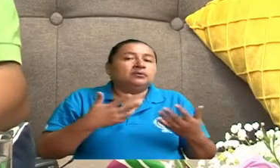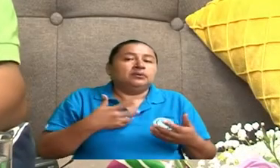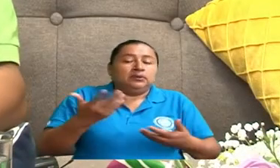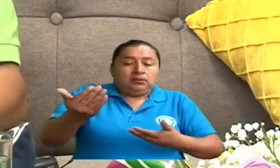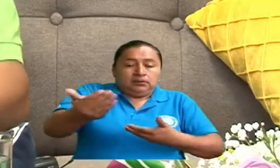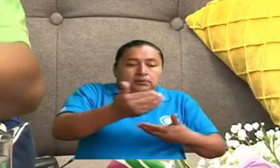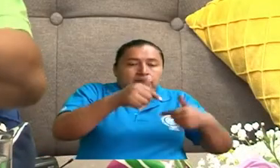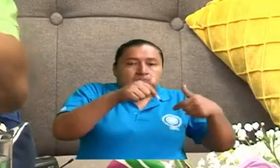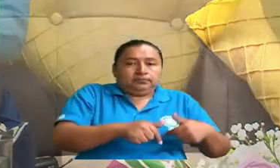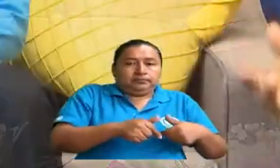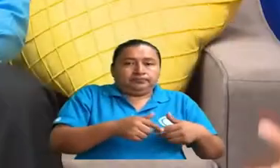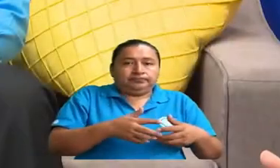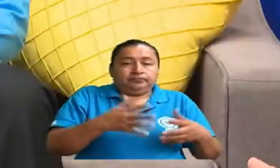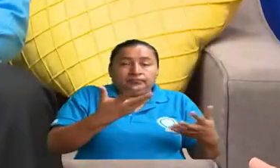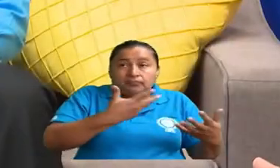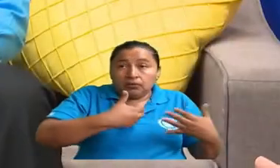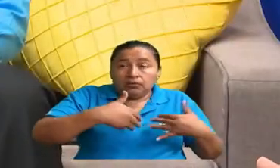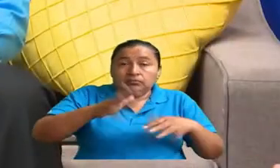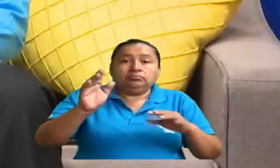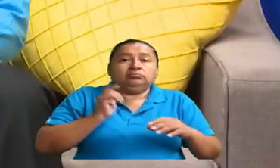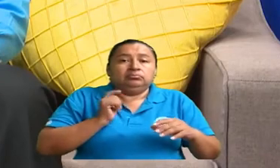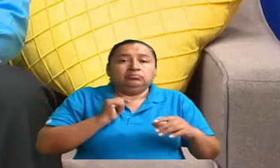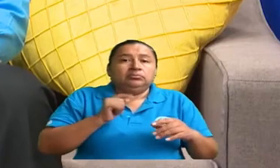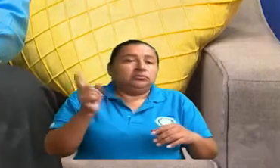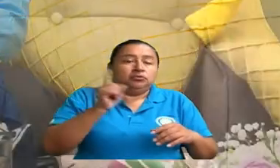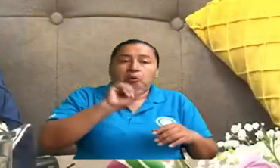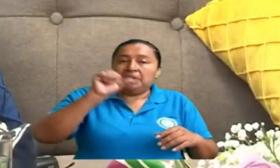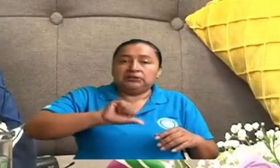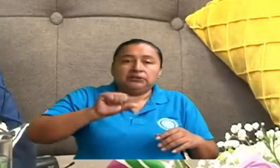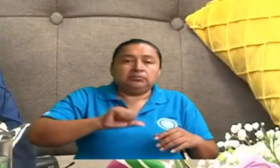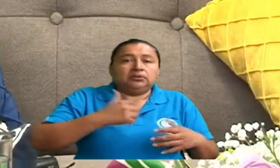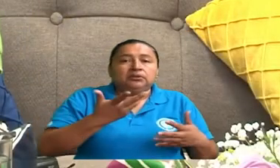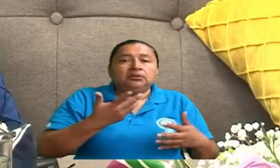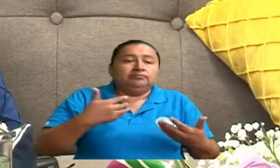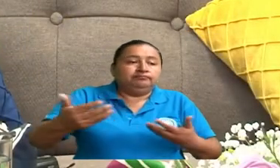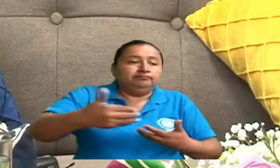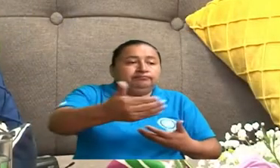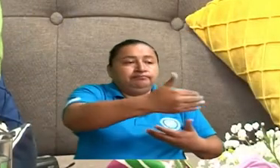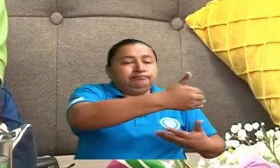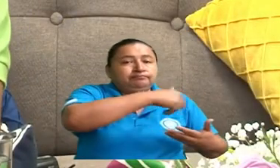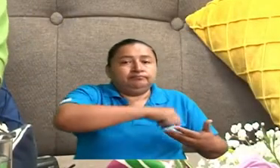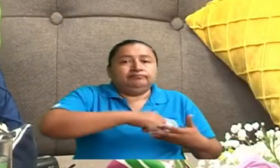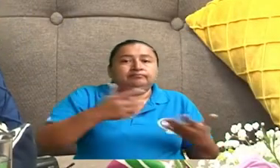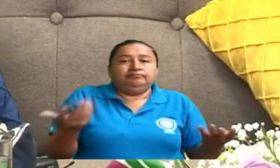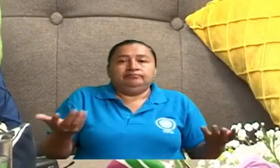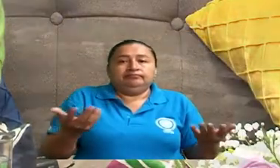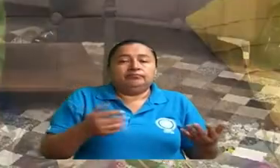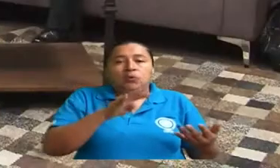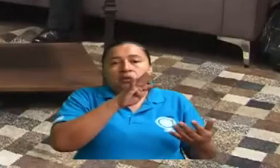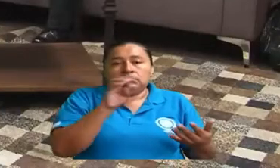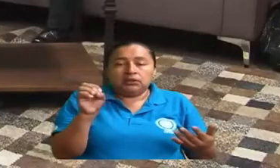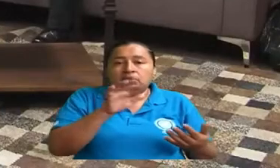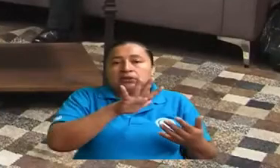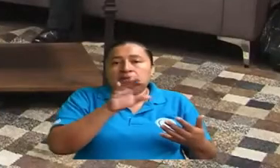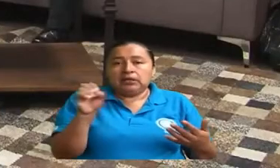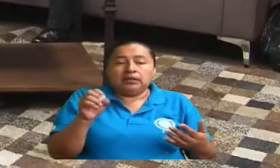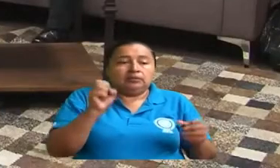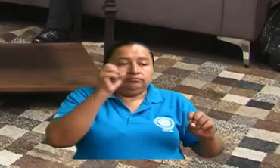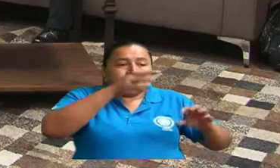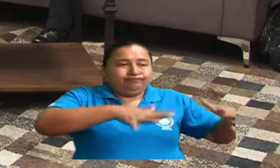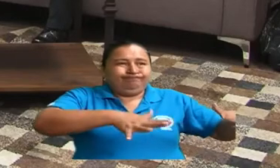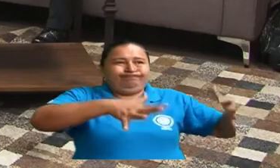reteniendo la salida de esos recursos. De nada nos sirve estar recuperando 400, 500